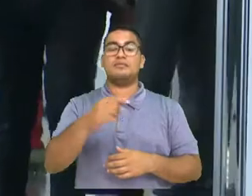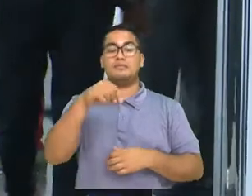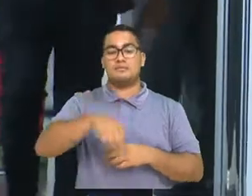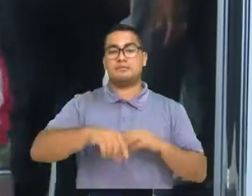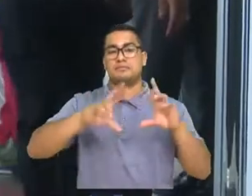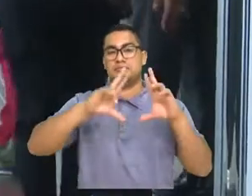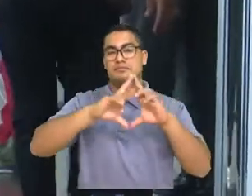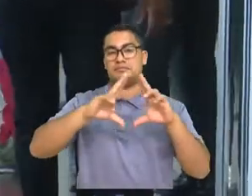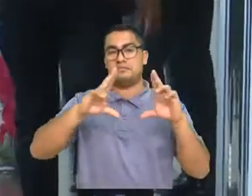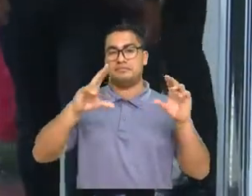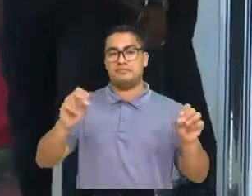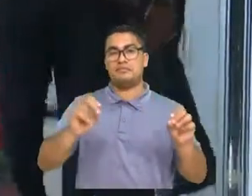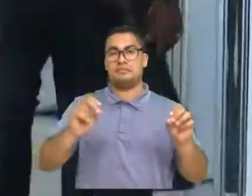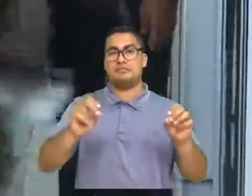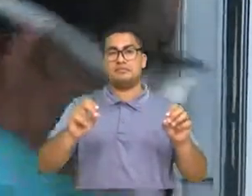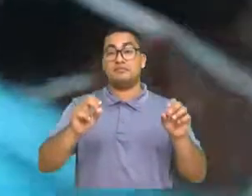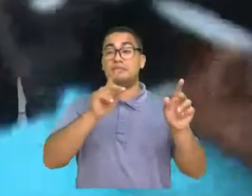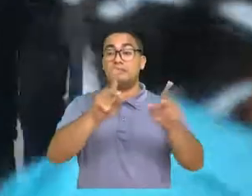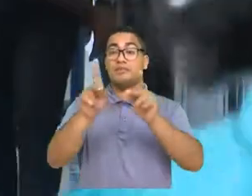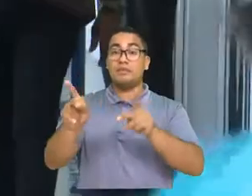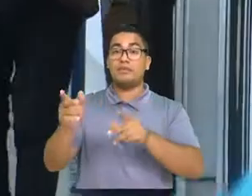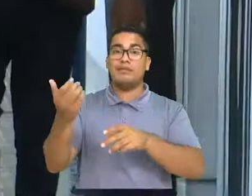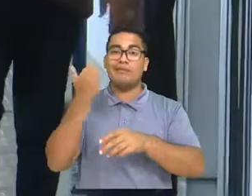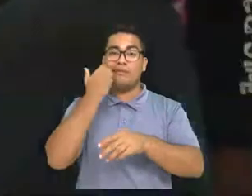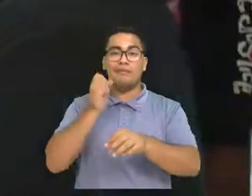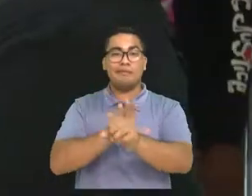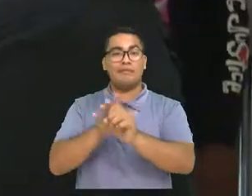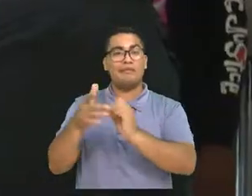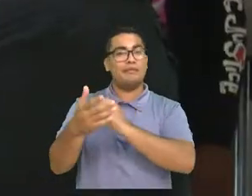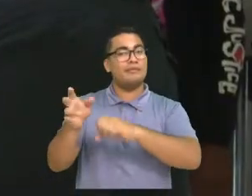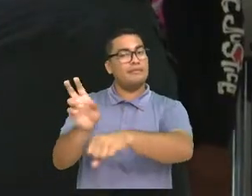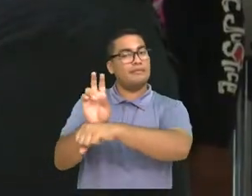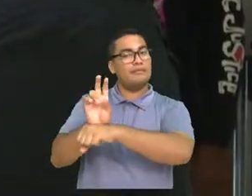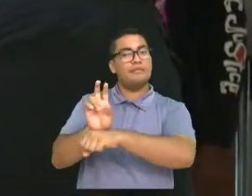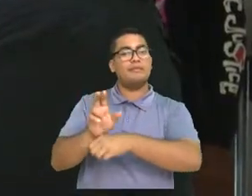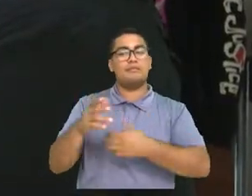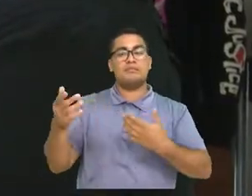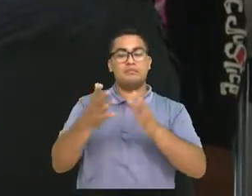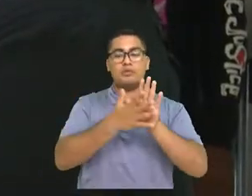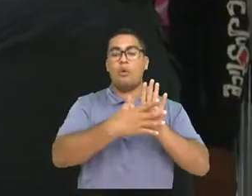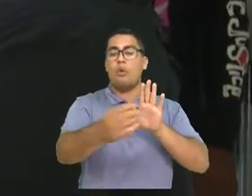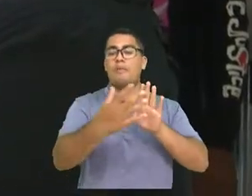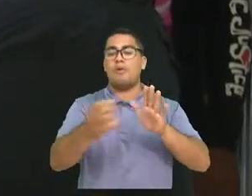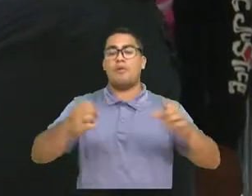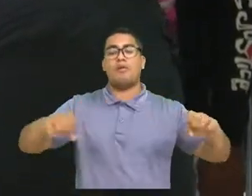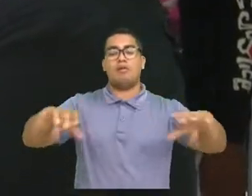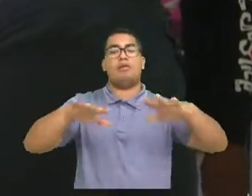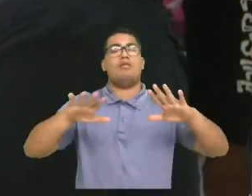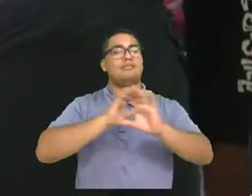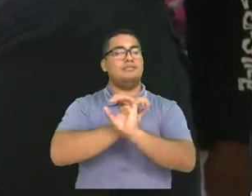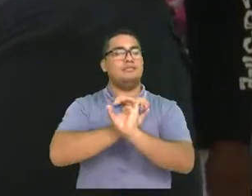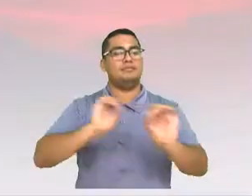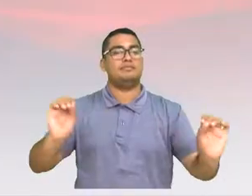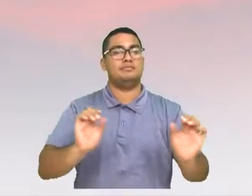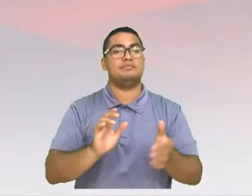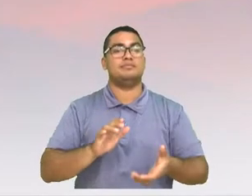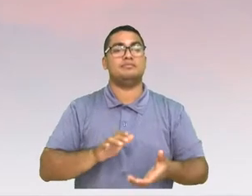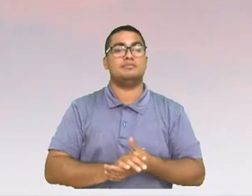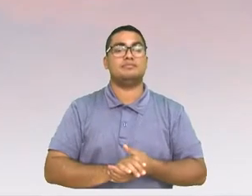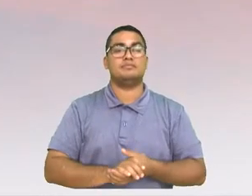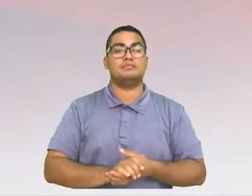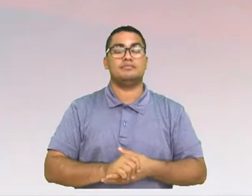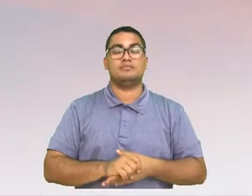encuentra en vigilancia a las personas infectadas por el COVID-19 y que en nuestro territorio no existe contagio local comunitario.